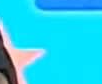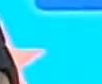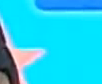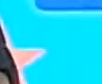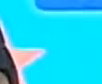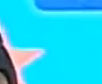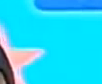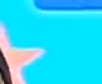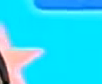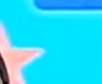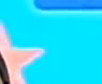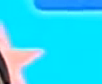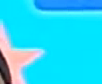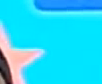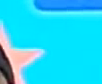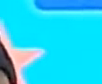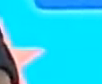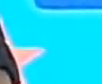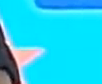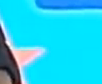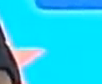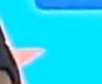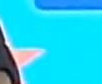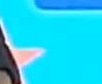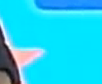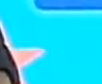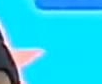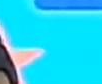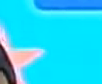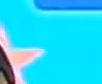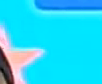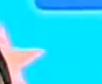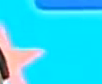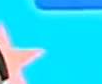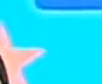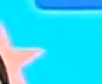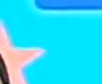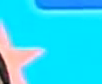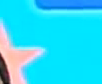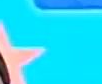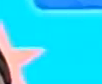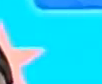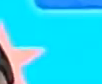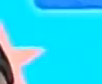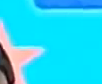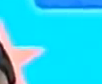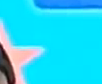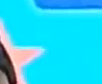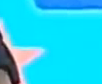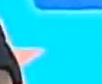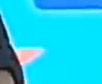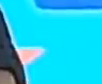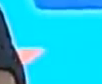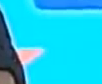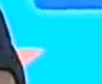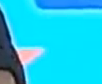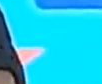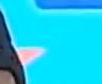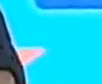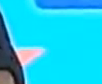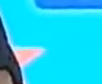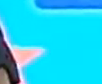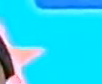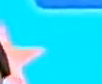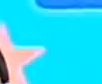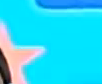mismo sitio. En primer lugar, quiero desearles un feliz y próspero año nuevo